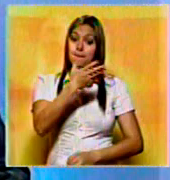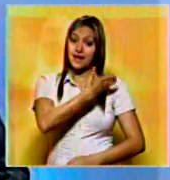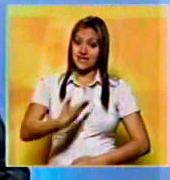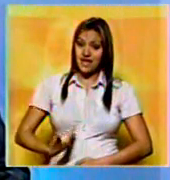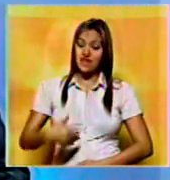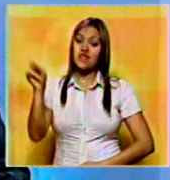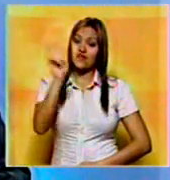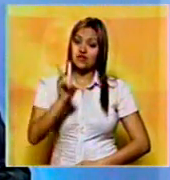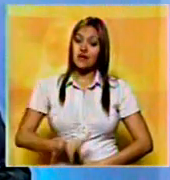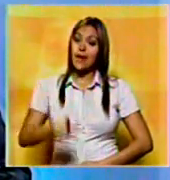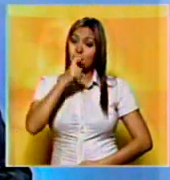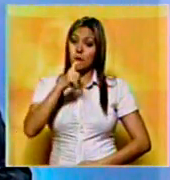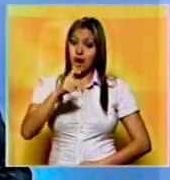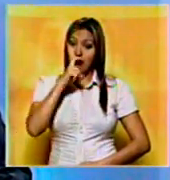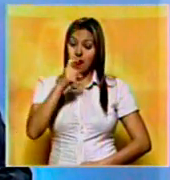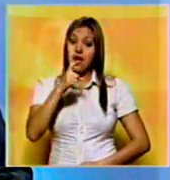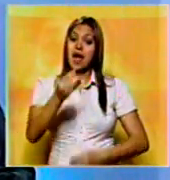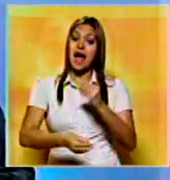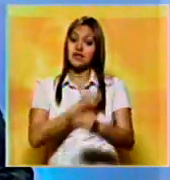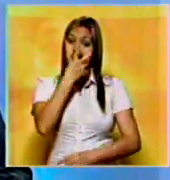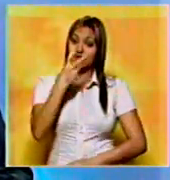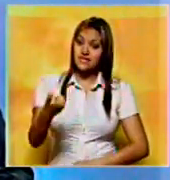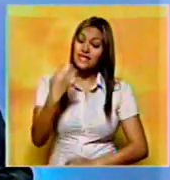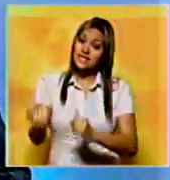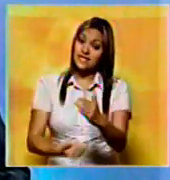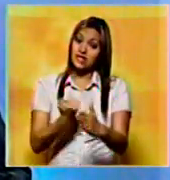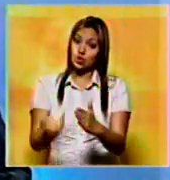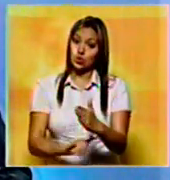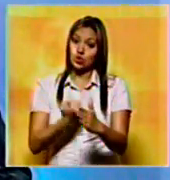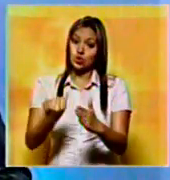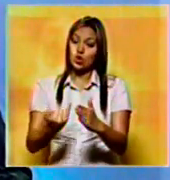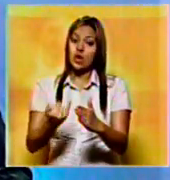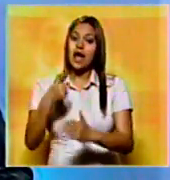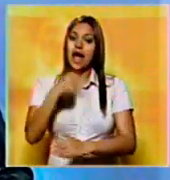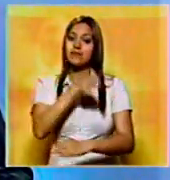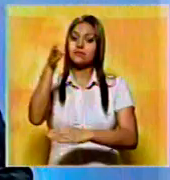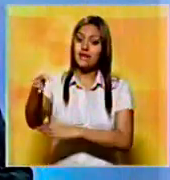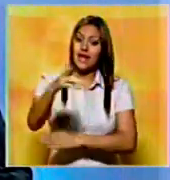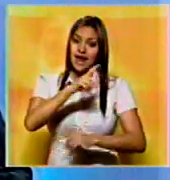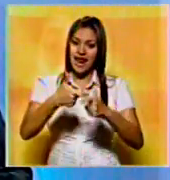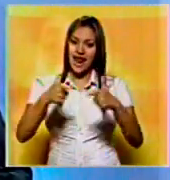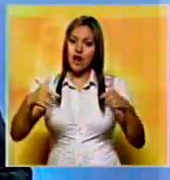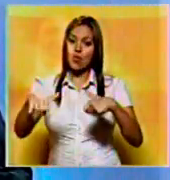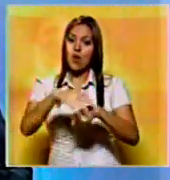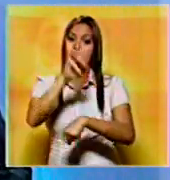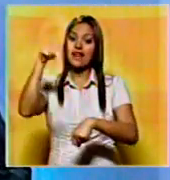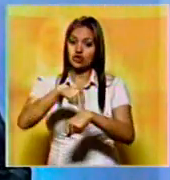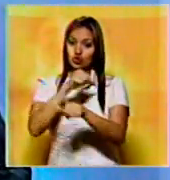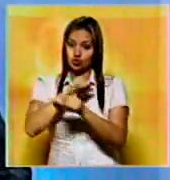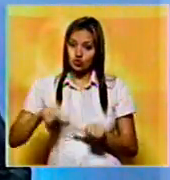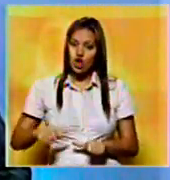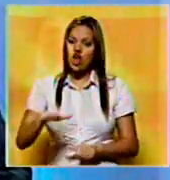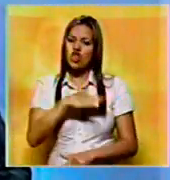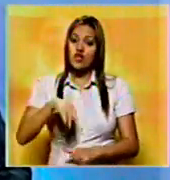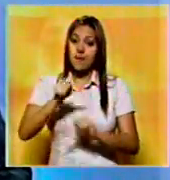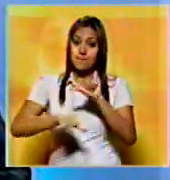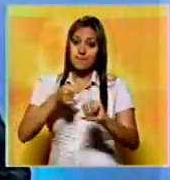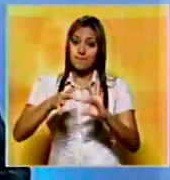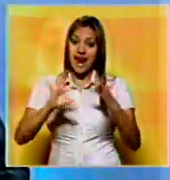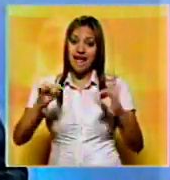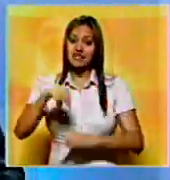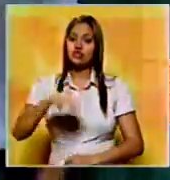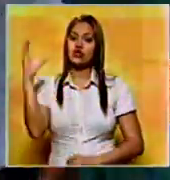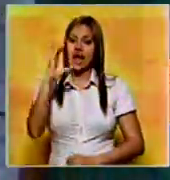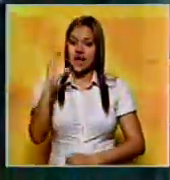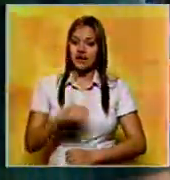presidente de la república Nicolás Maduro realiza una visita institucional a la comandancia general de la guardia nacional bolivariana ubicada en el paraíso aquí en